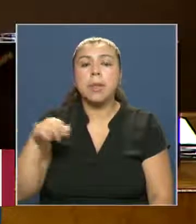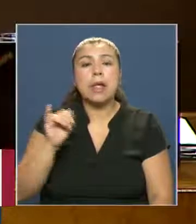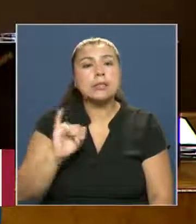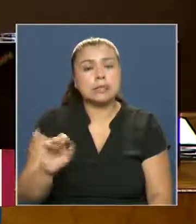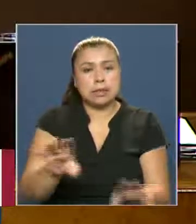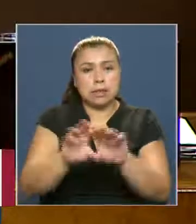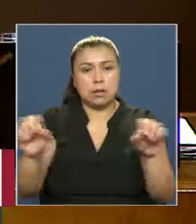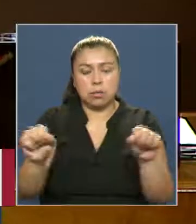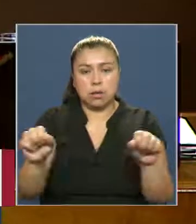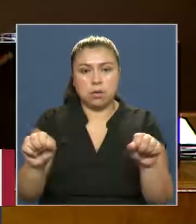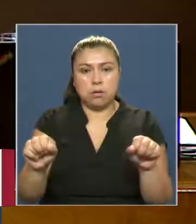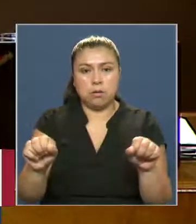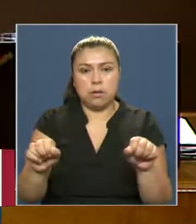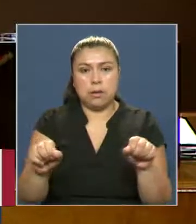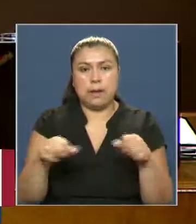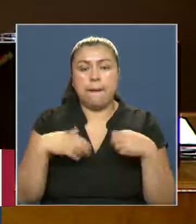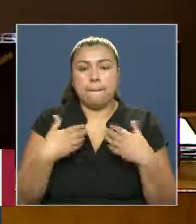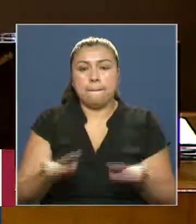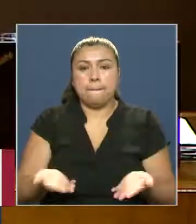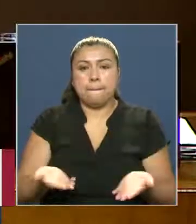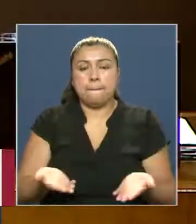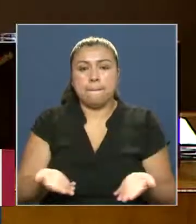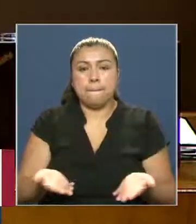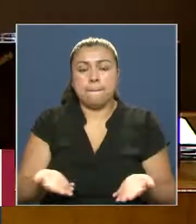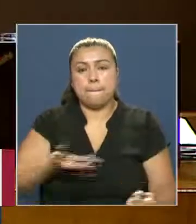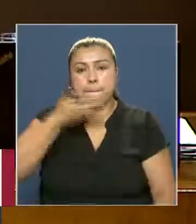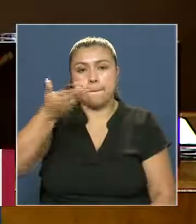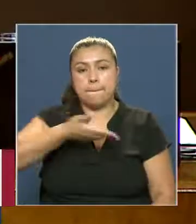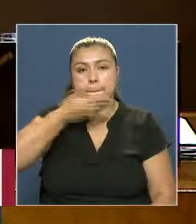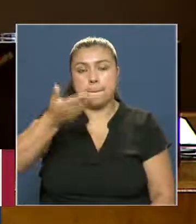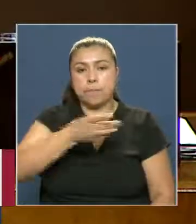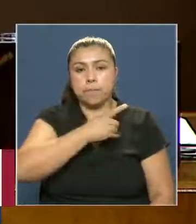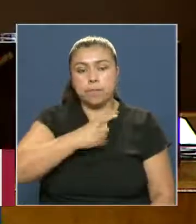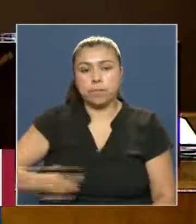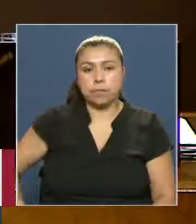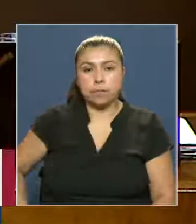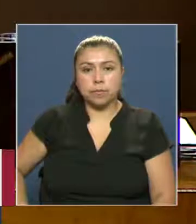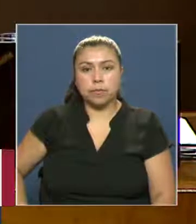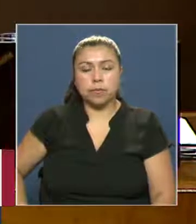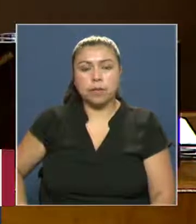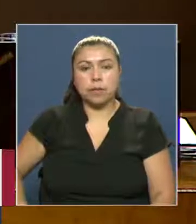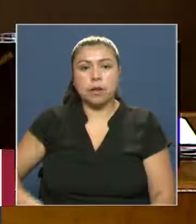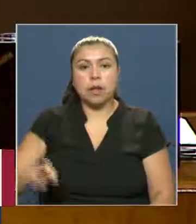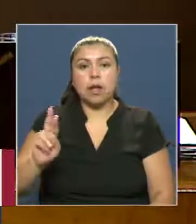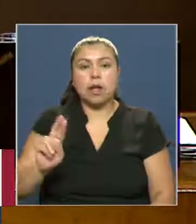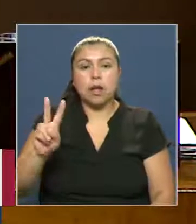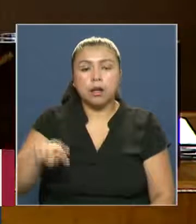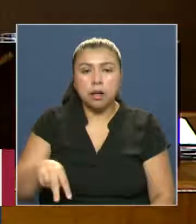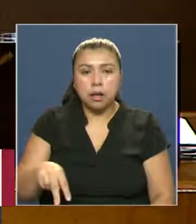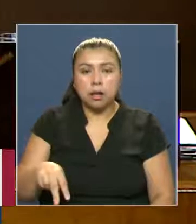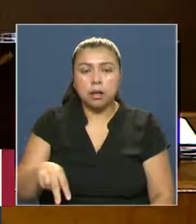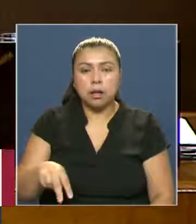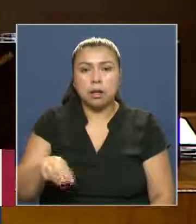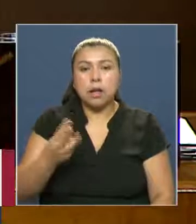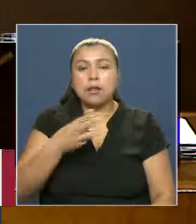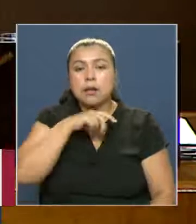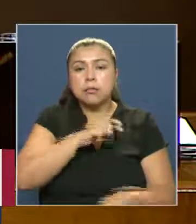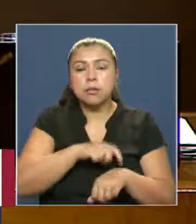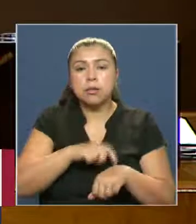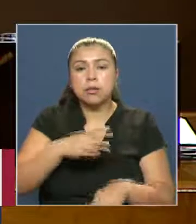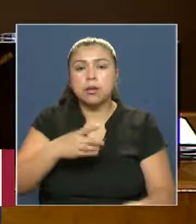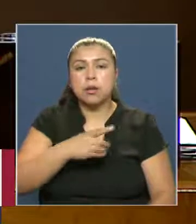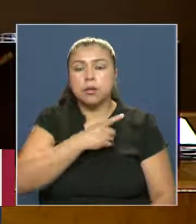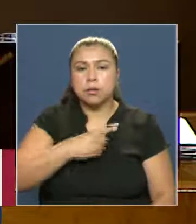Acordado. Corresponde entonces hacer uso de la palabra al diputado integrante del Comité de Renovación Nacional, hasta por 3 minutos,